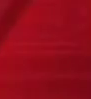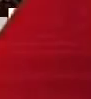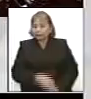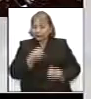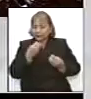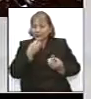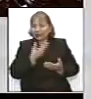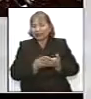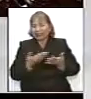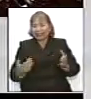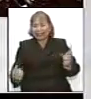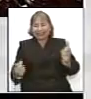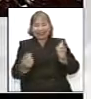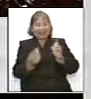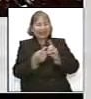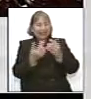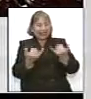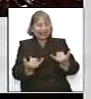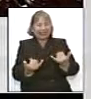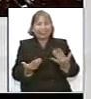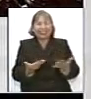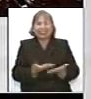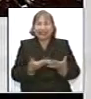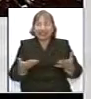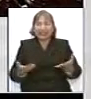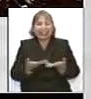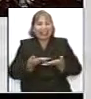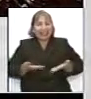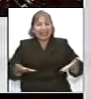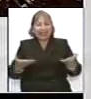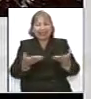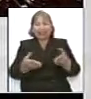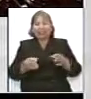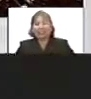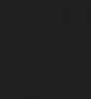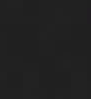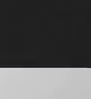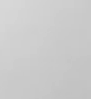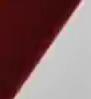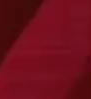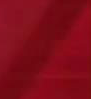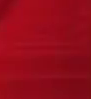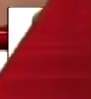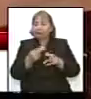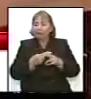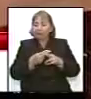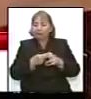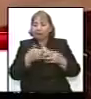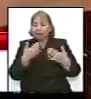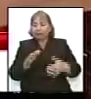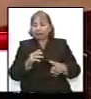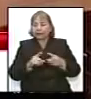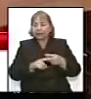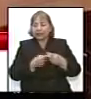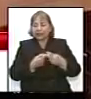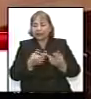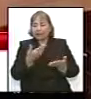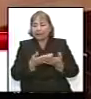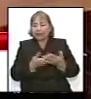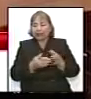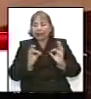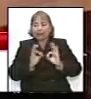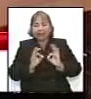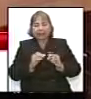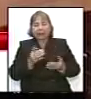está? Ya nos encontramos justamente aquí en la galería del hemiciclo principal, donde en breve ya inicia la sesión